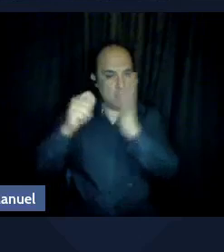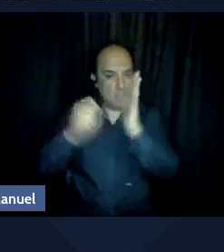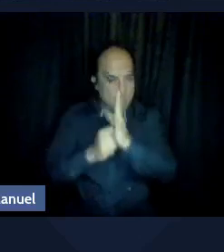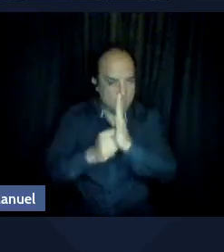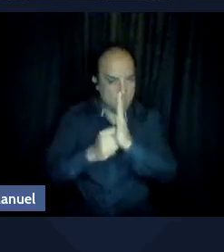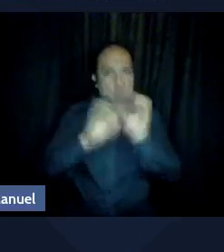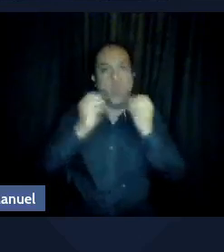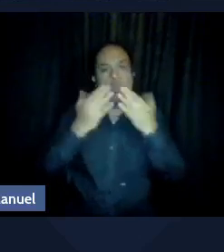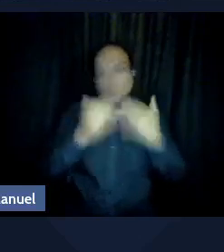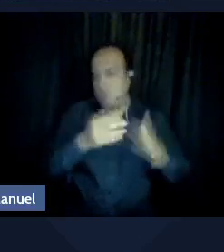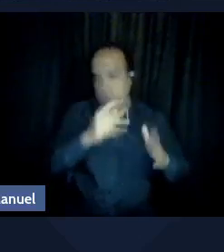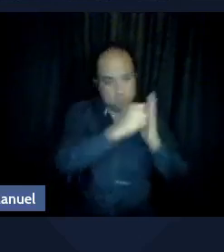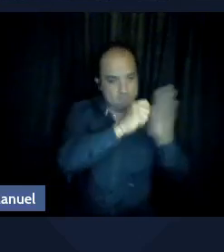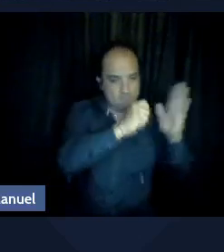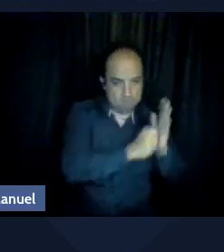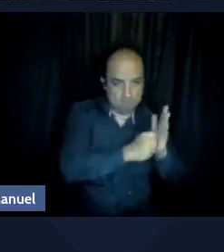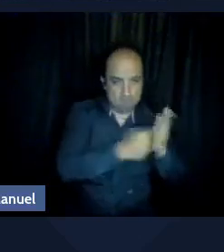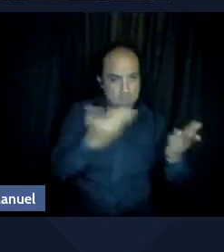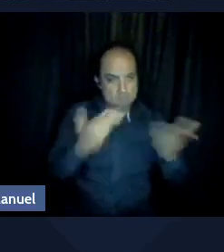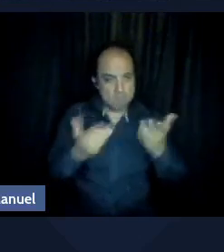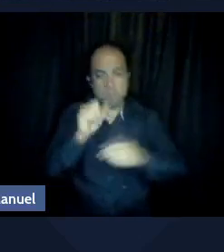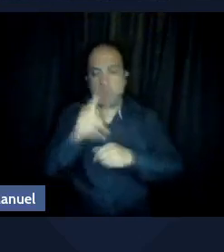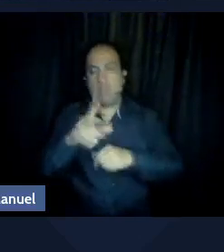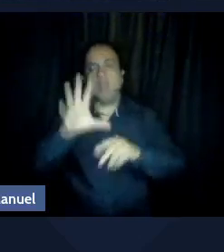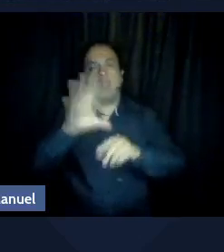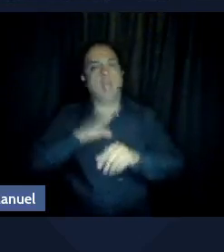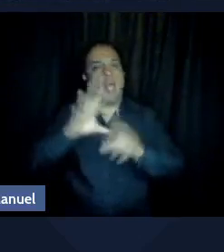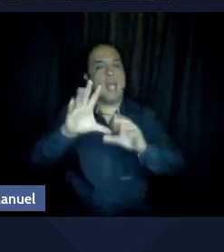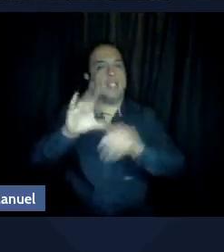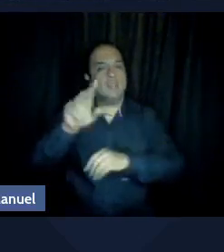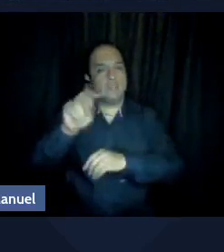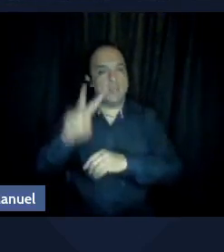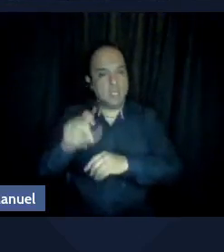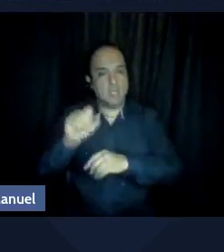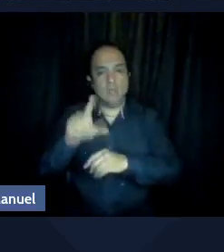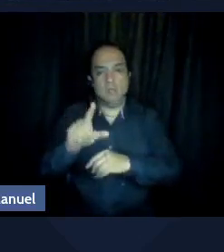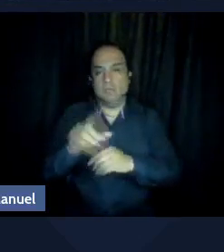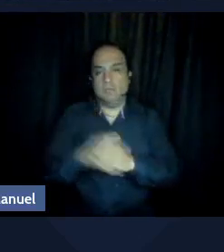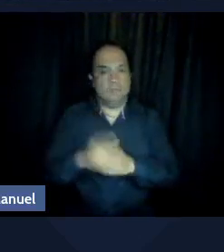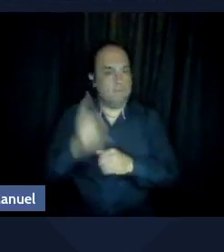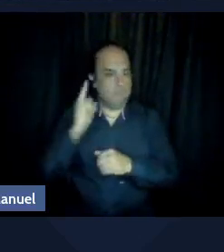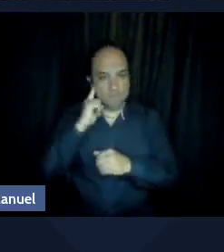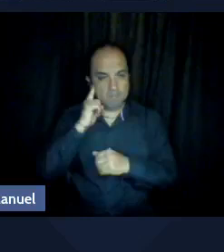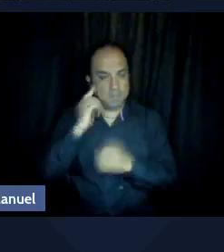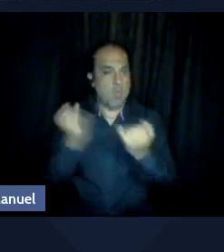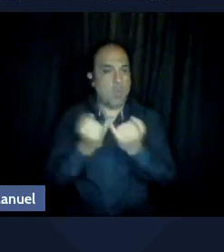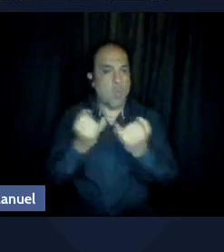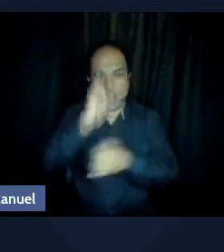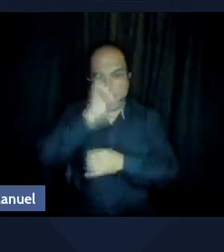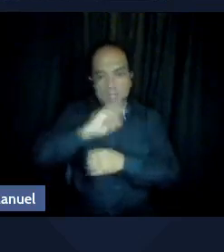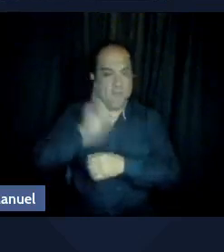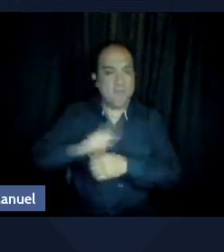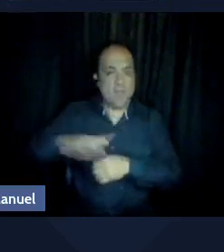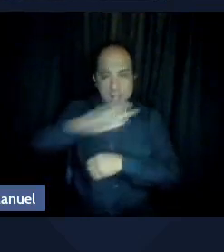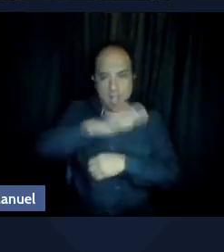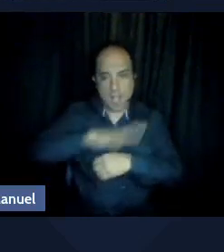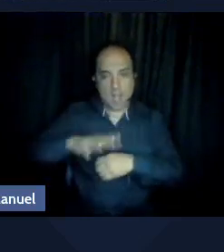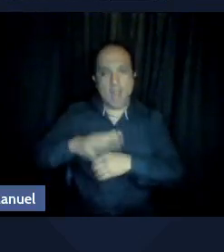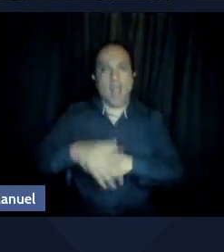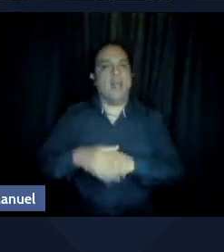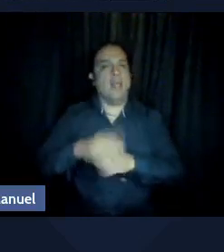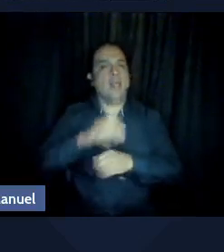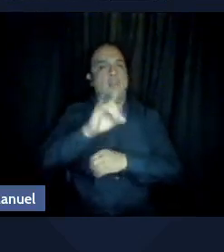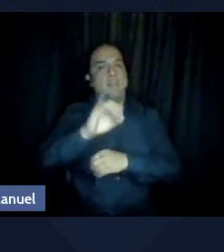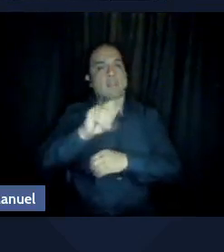y ordinarios de civil de prescripción. Actualmente jefa de unidad de departamental